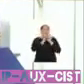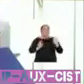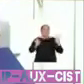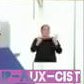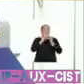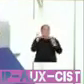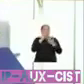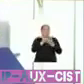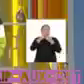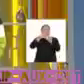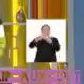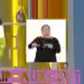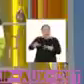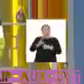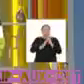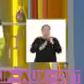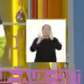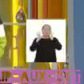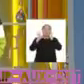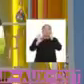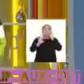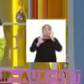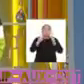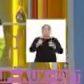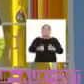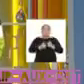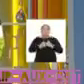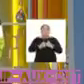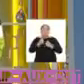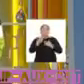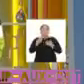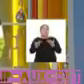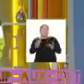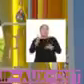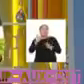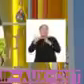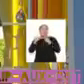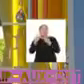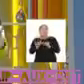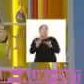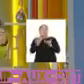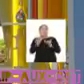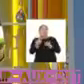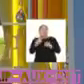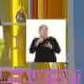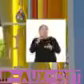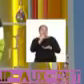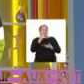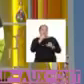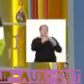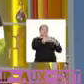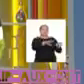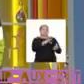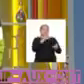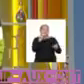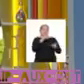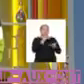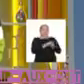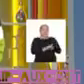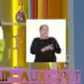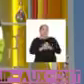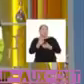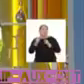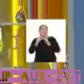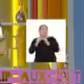e incluso quería dejarlos. En su caso, creo que se debía a la presión de su familia para que trabaje en el taller. Y a la falta de